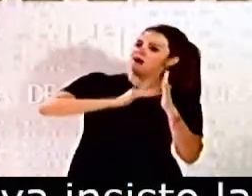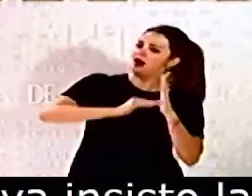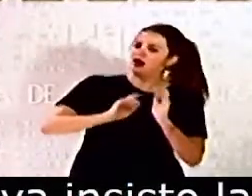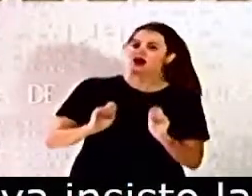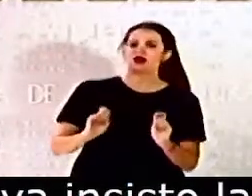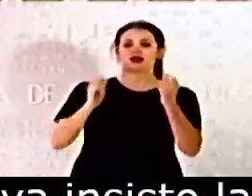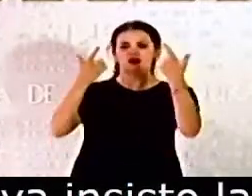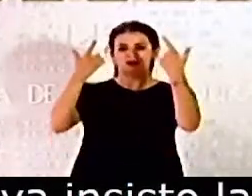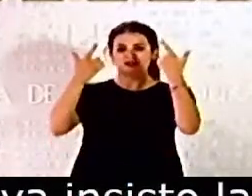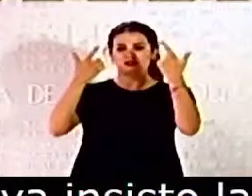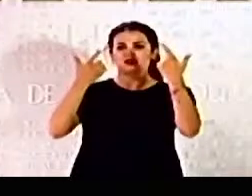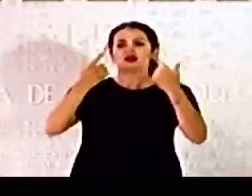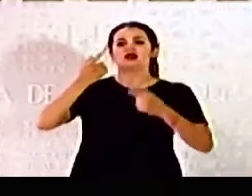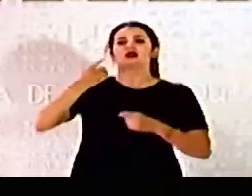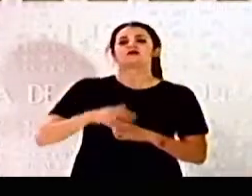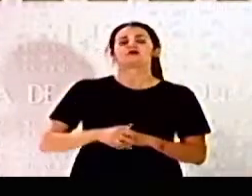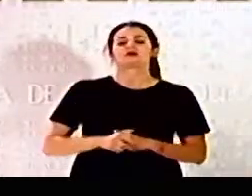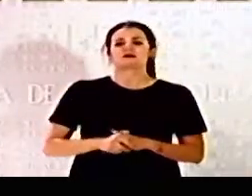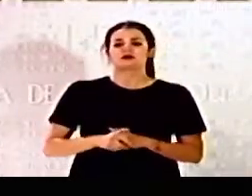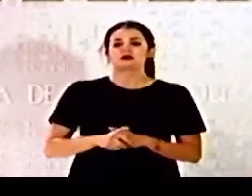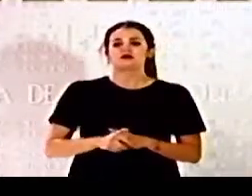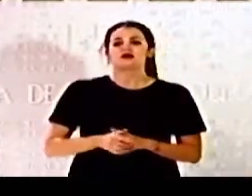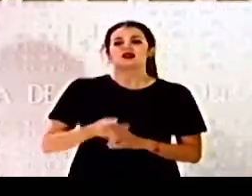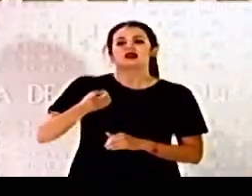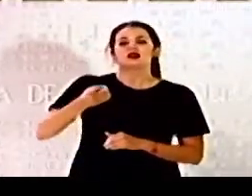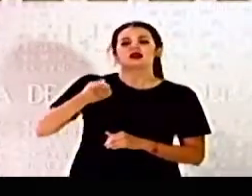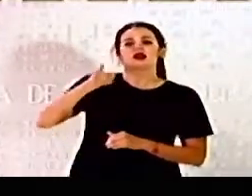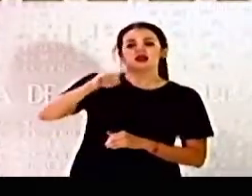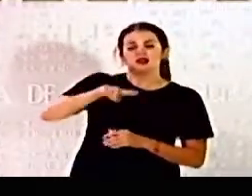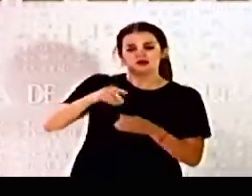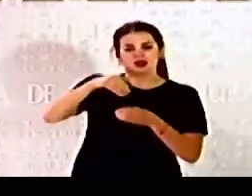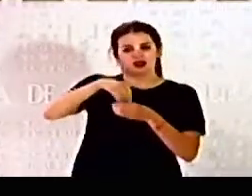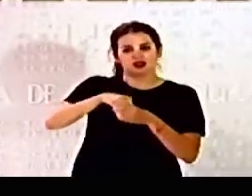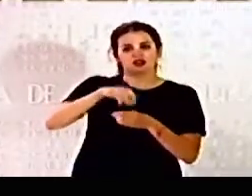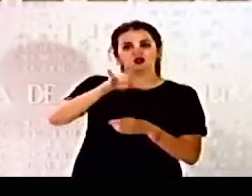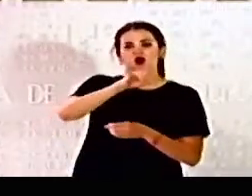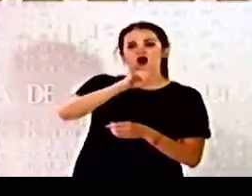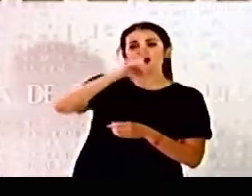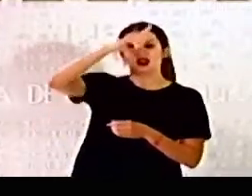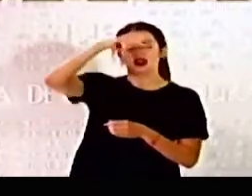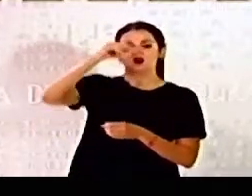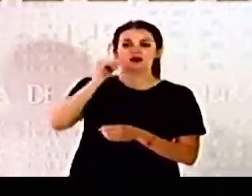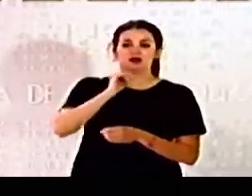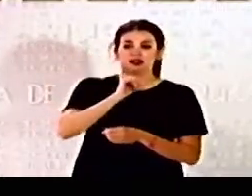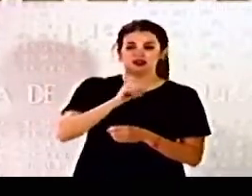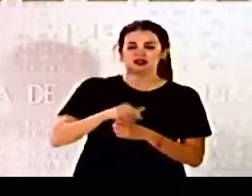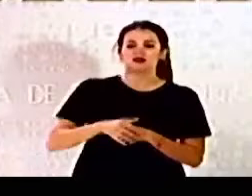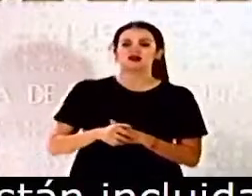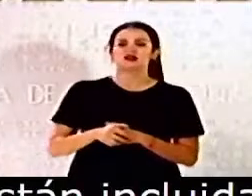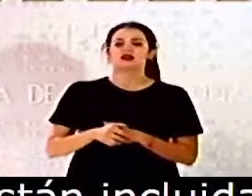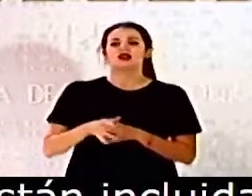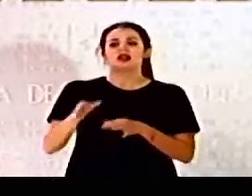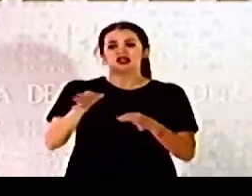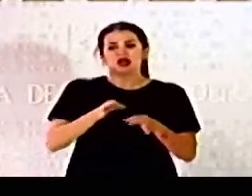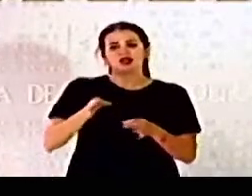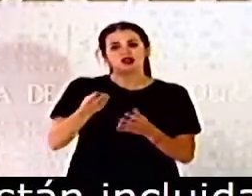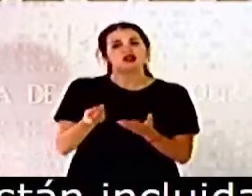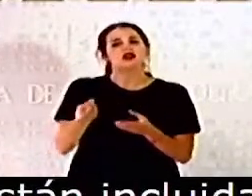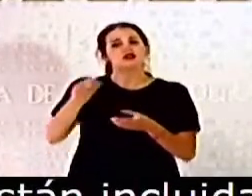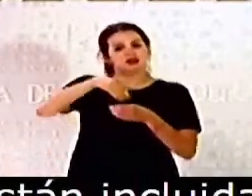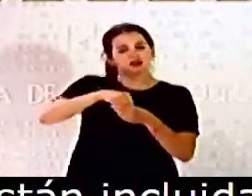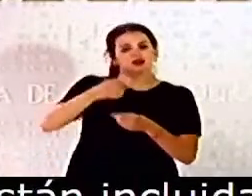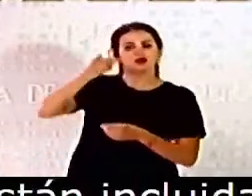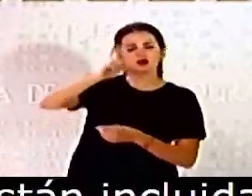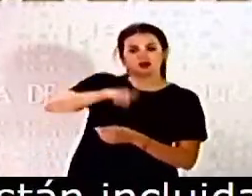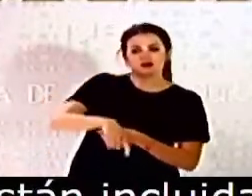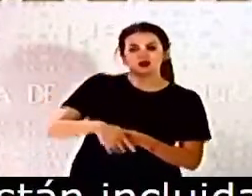incluso diría del país, porque aquí también están incluidas Ceuta y Melilla y las islas, mientras que la tasa de ocupación